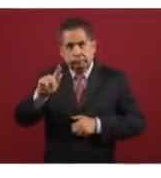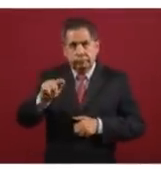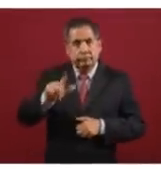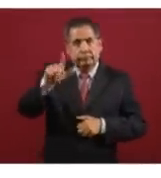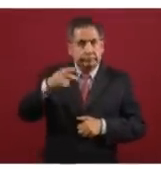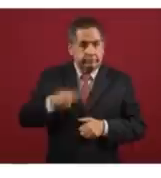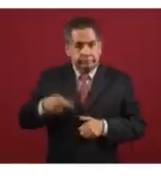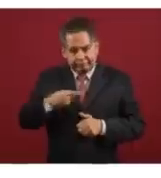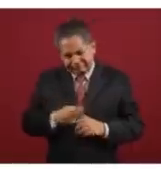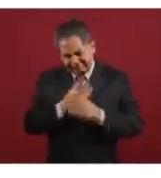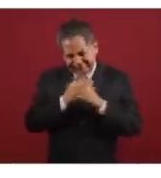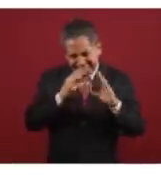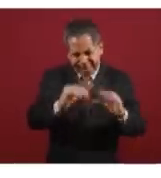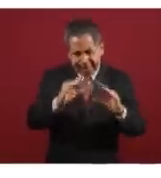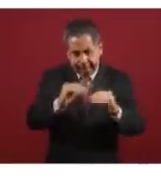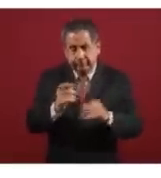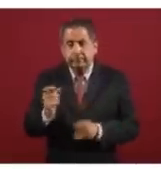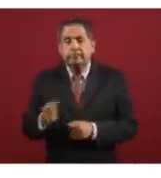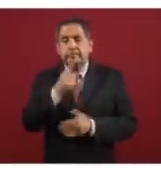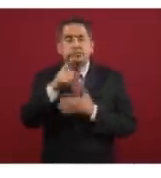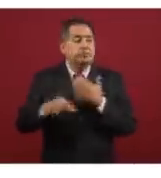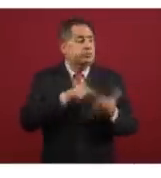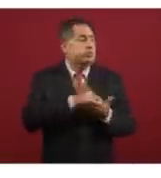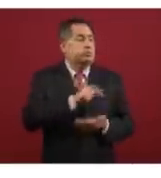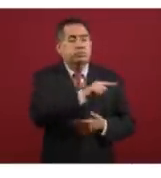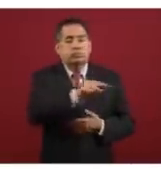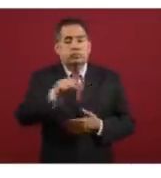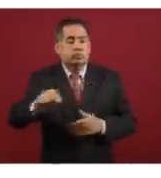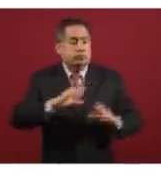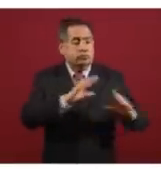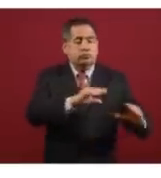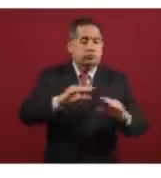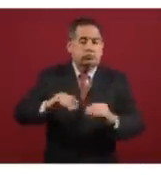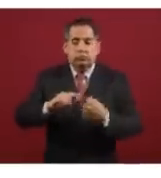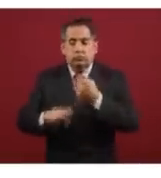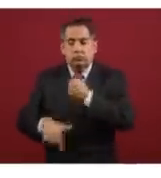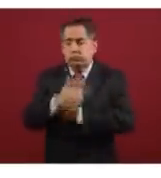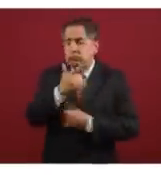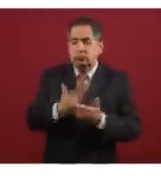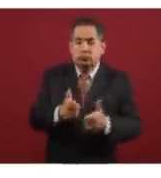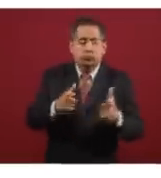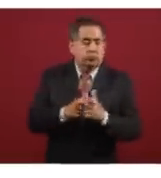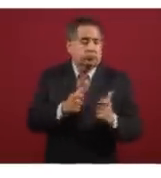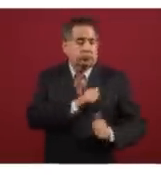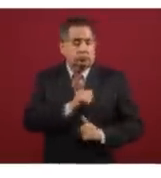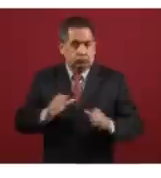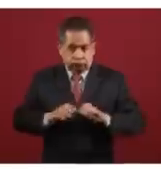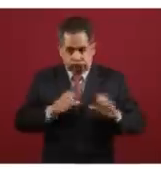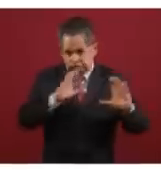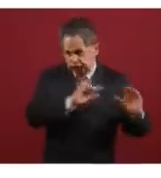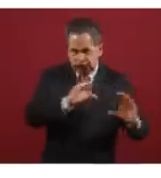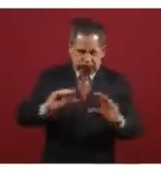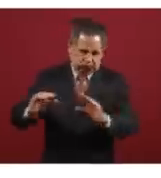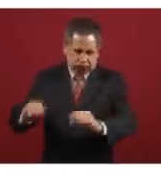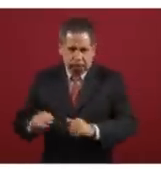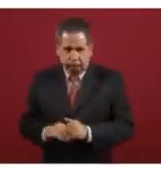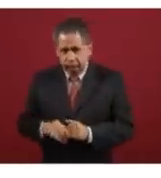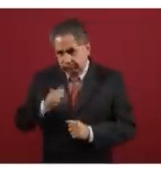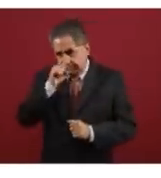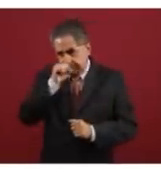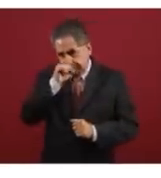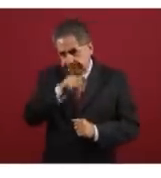2,877 personas en 21 centros de capacitación y 12 compañías del Servicio Militar Nacional. Se les